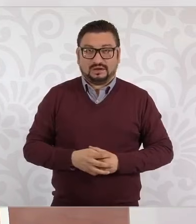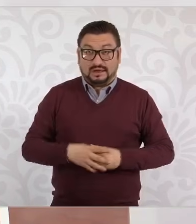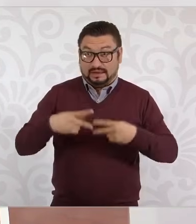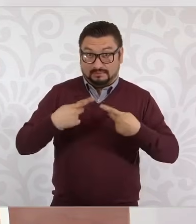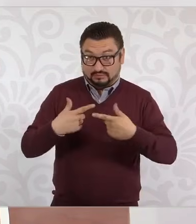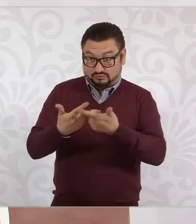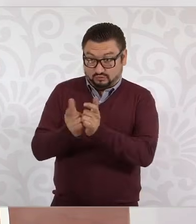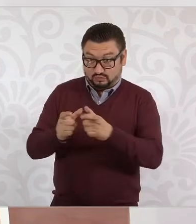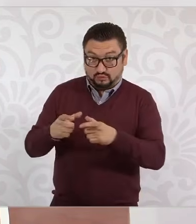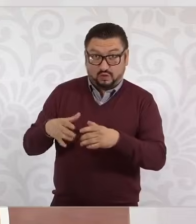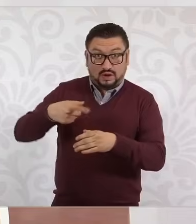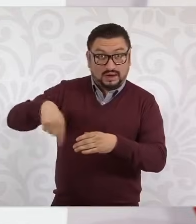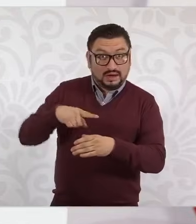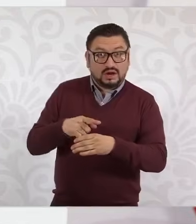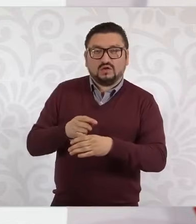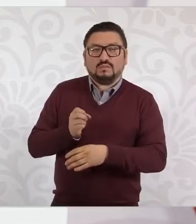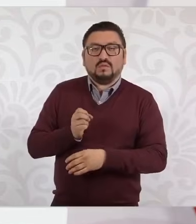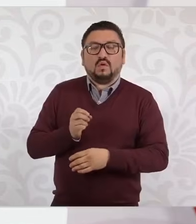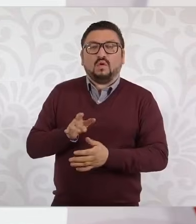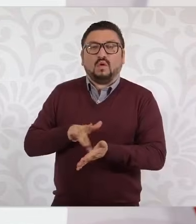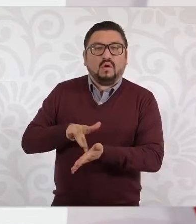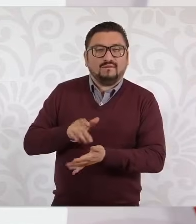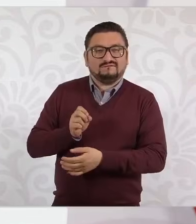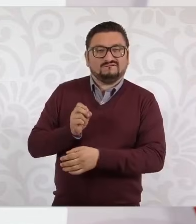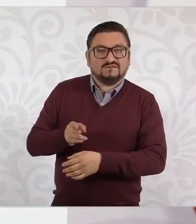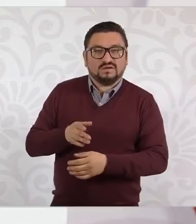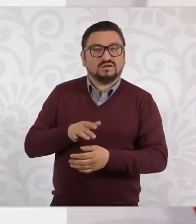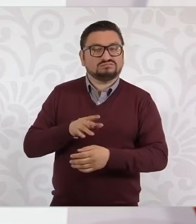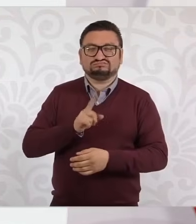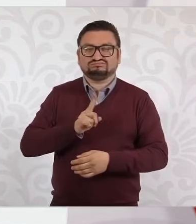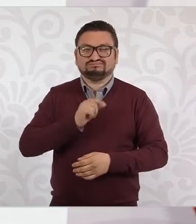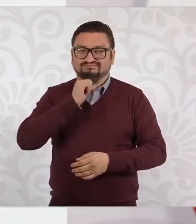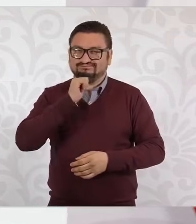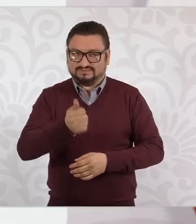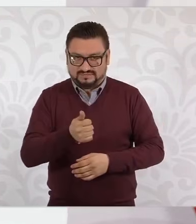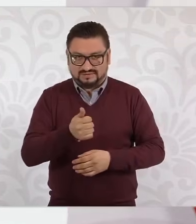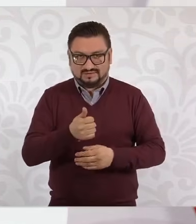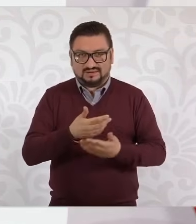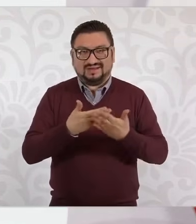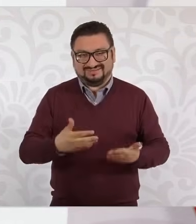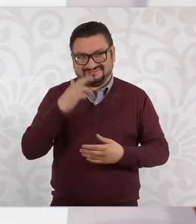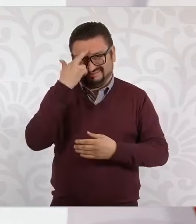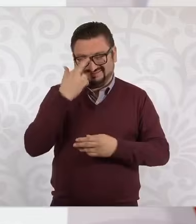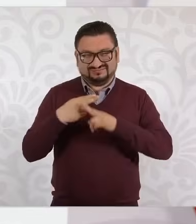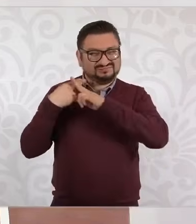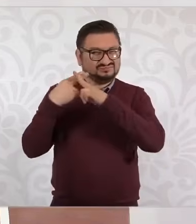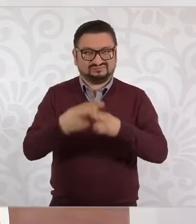privilegios. Aprovechando que estamos en el aniversario del nacimiento de Benito